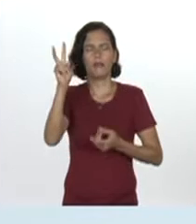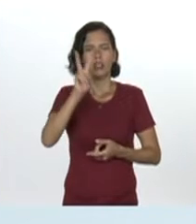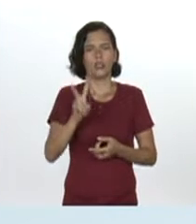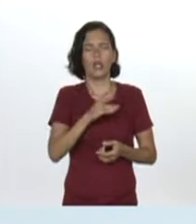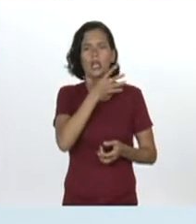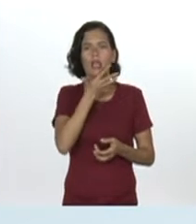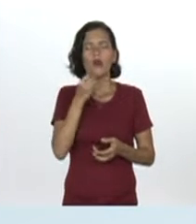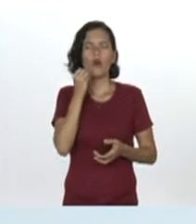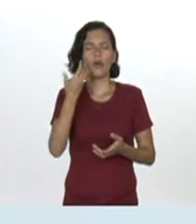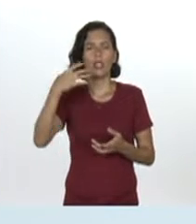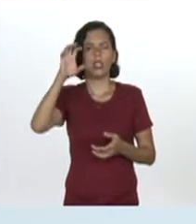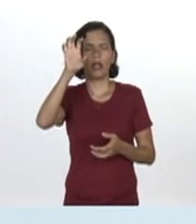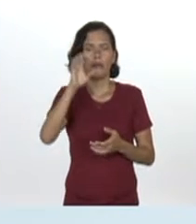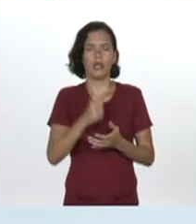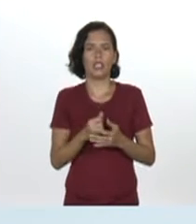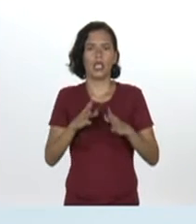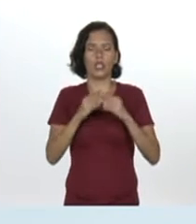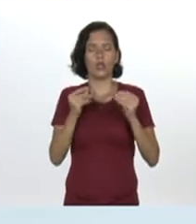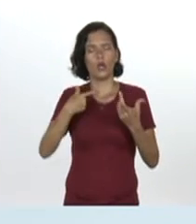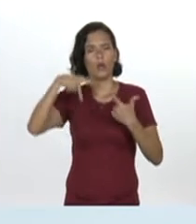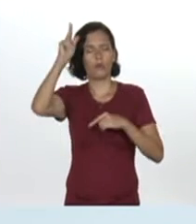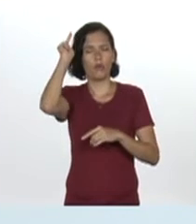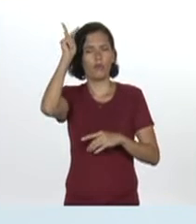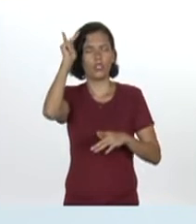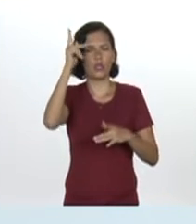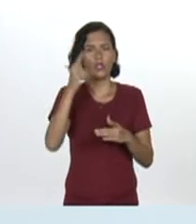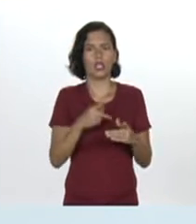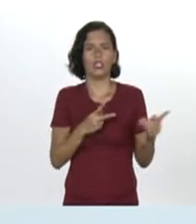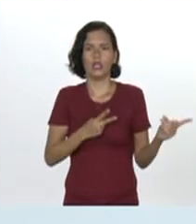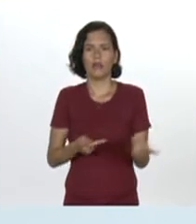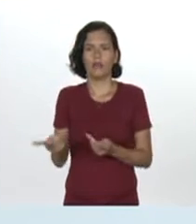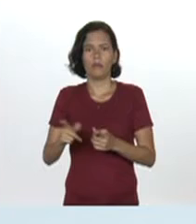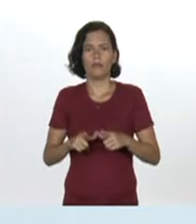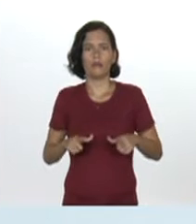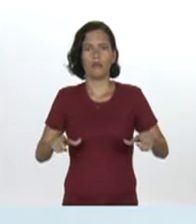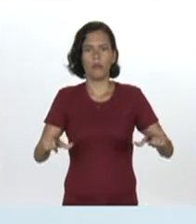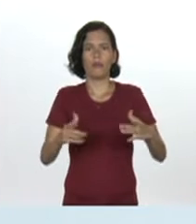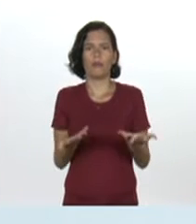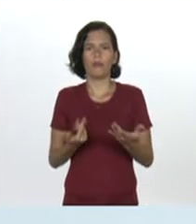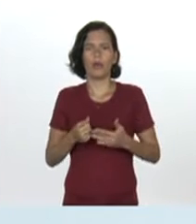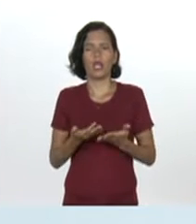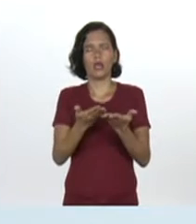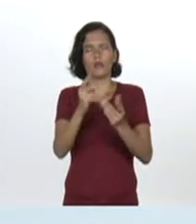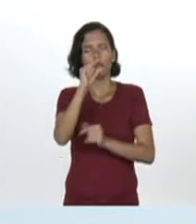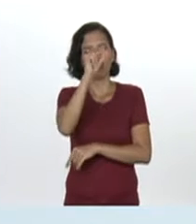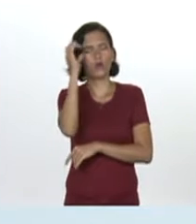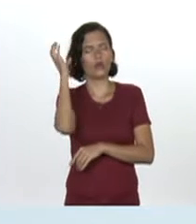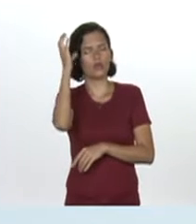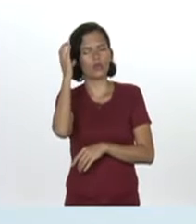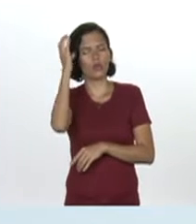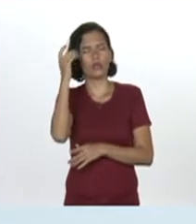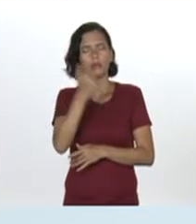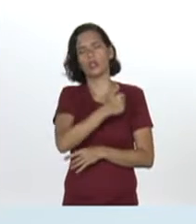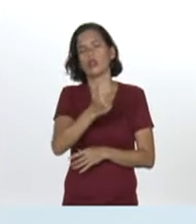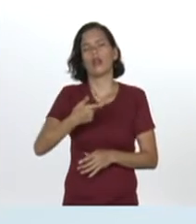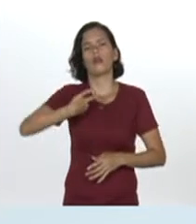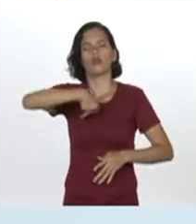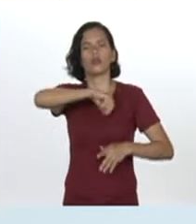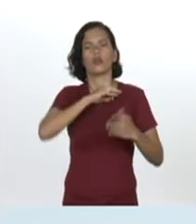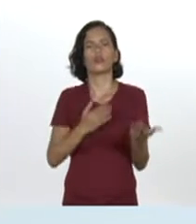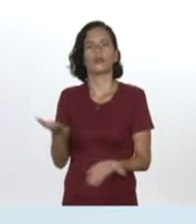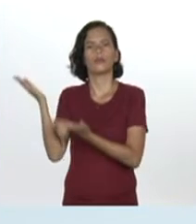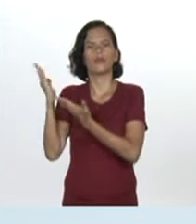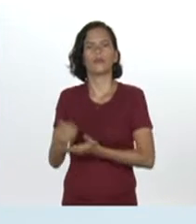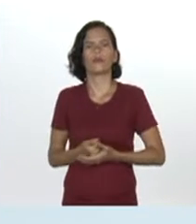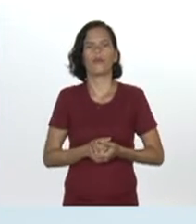los jóvenes y adolescentes de la patria. Ya todos nuestros profesores se encuentran en el set de grabación para impartir un poco de su conocimiento a cada uno de